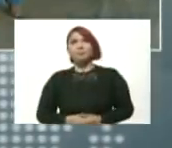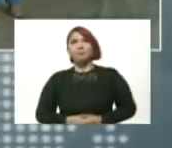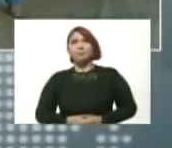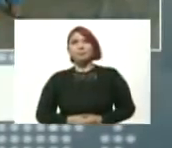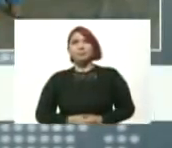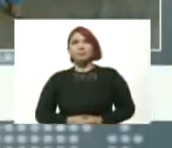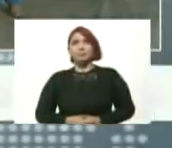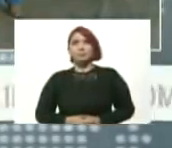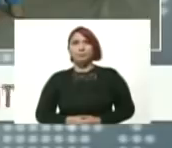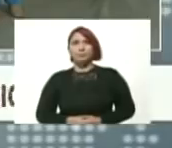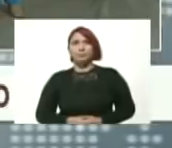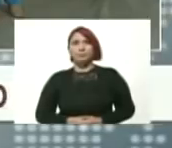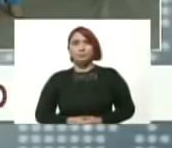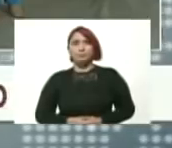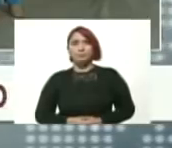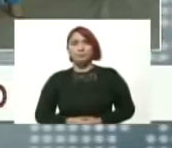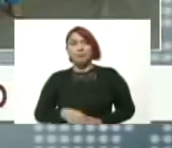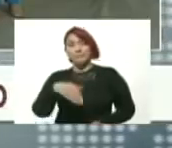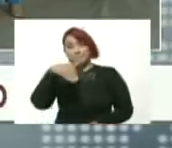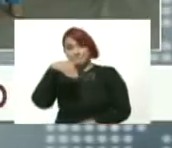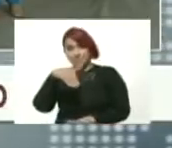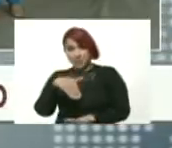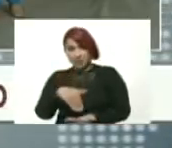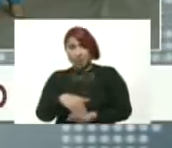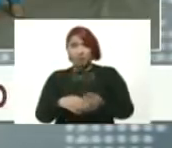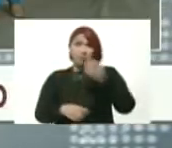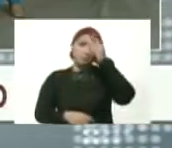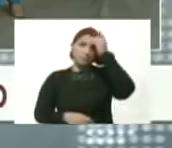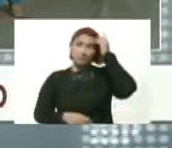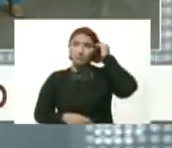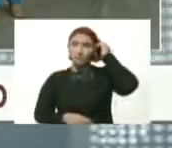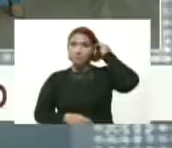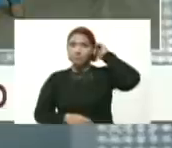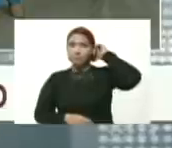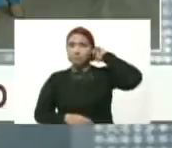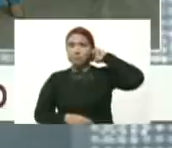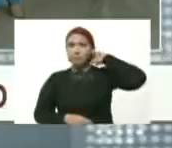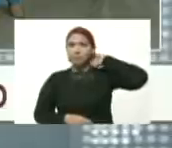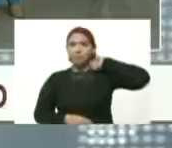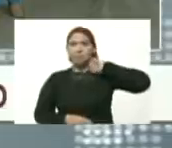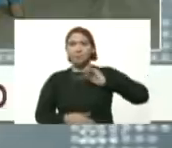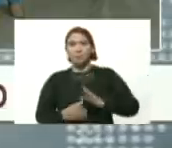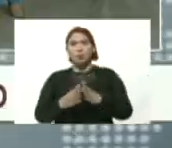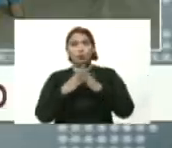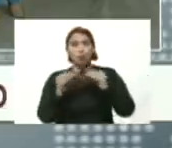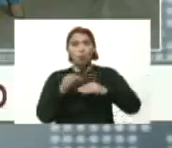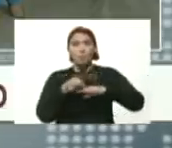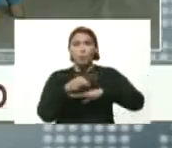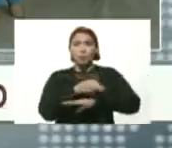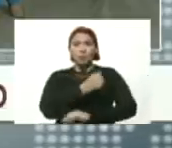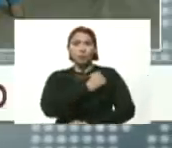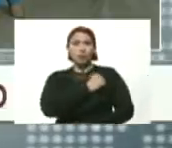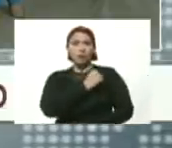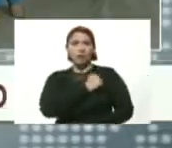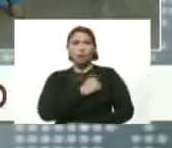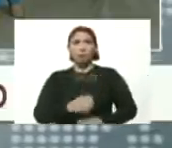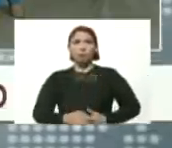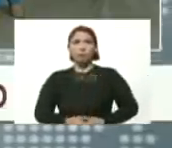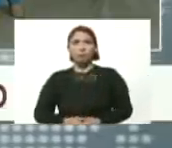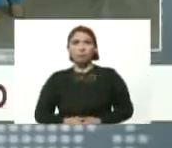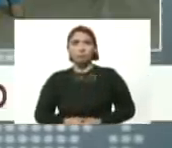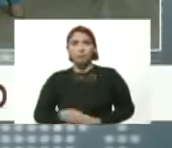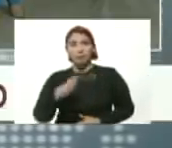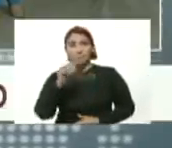parte de miranda urbano o sea todo lo que es el municipio chacao baruta